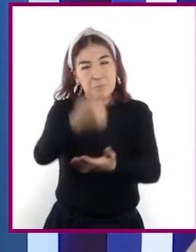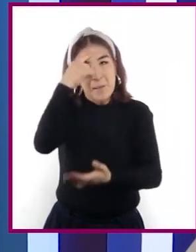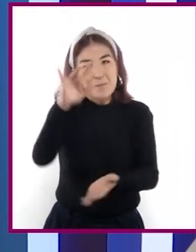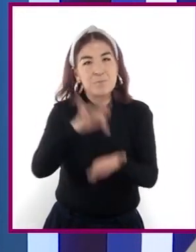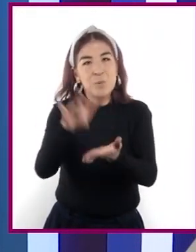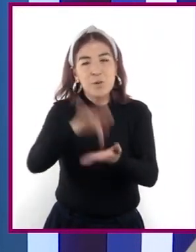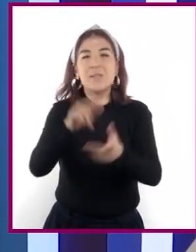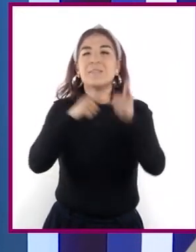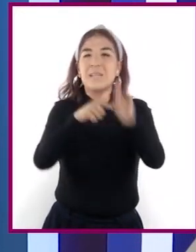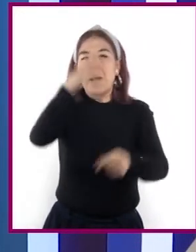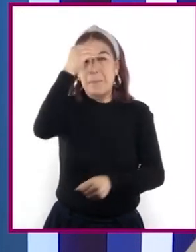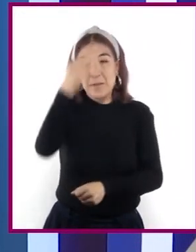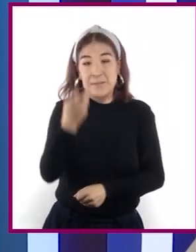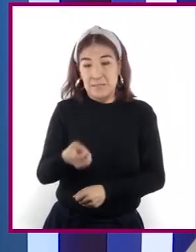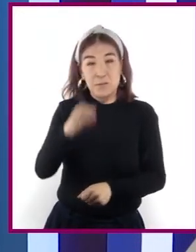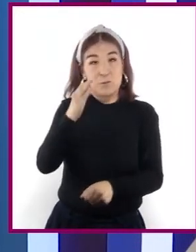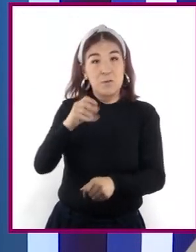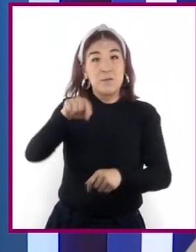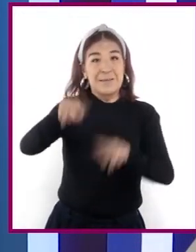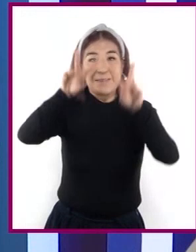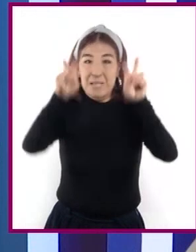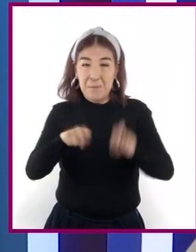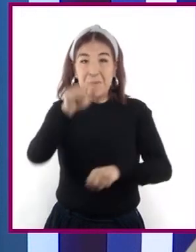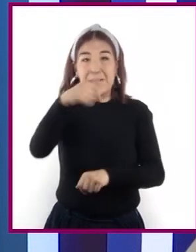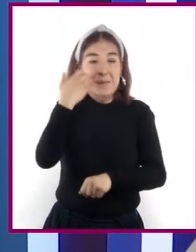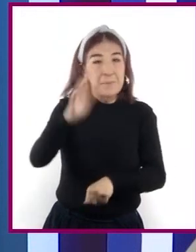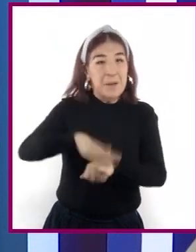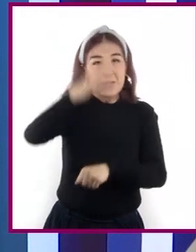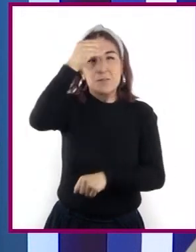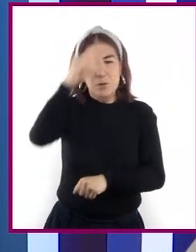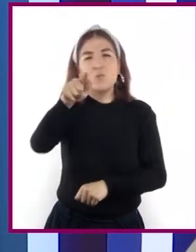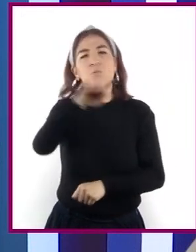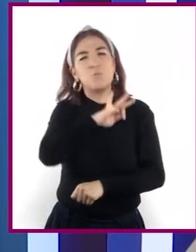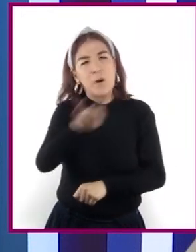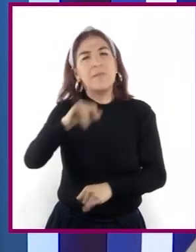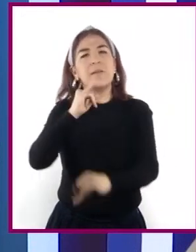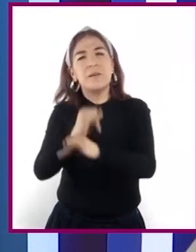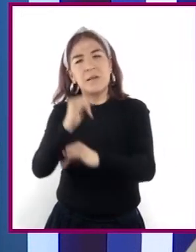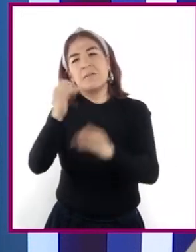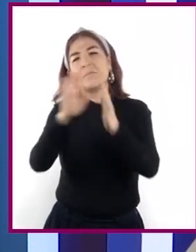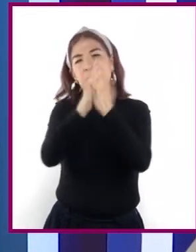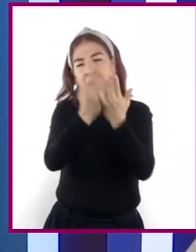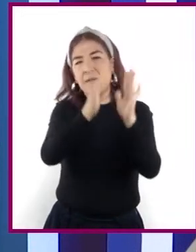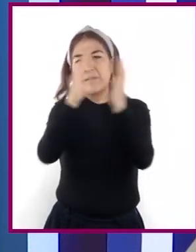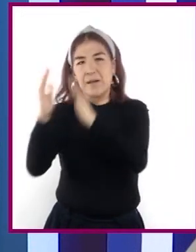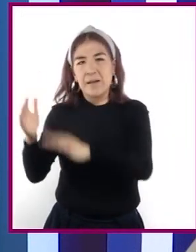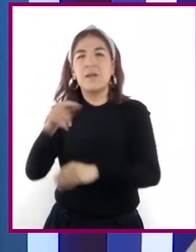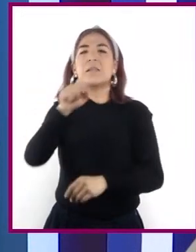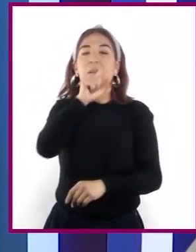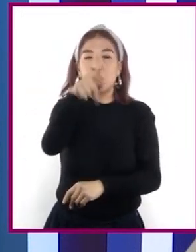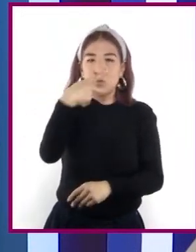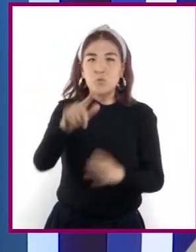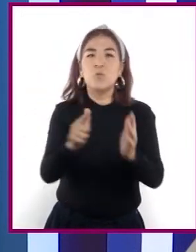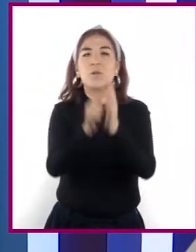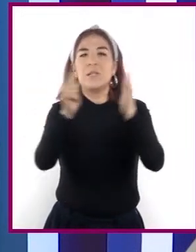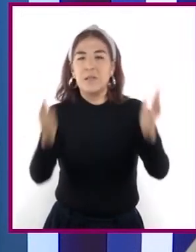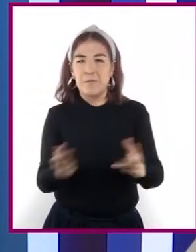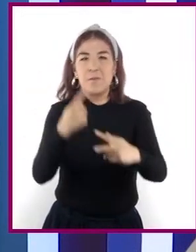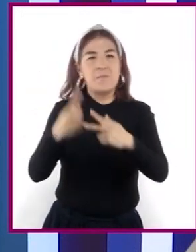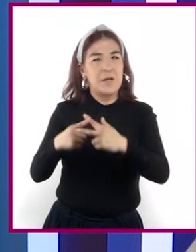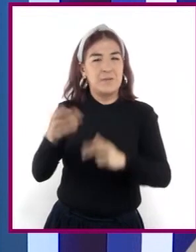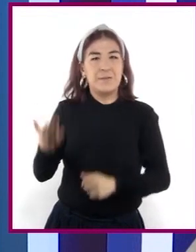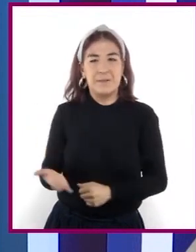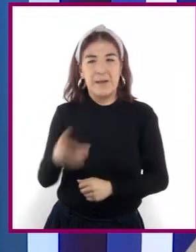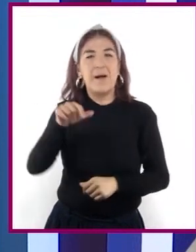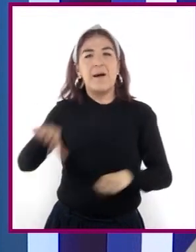seguir aprendiendo más sobre este contenido, pueden consultar otras fuentes bibliográficas además de su libro de texto